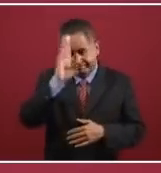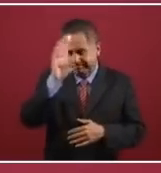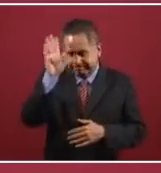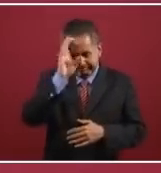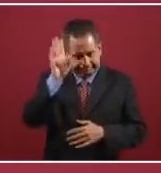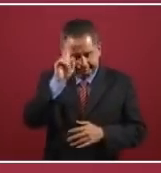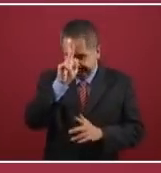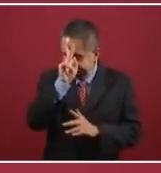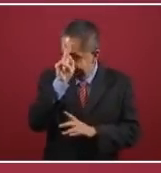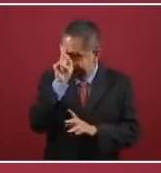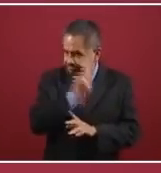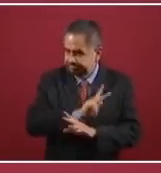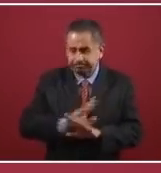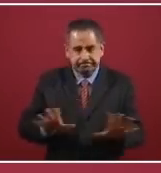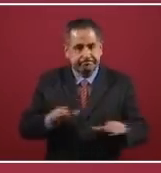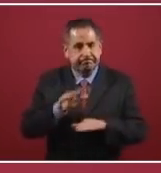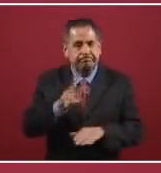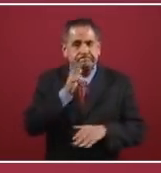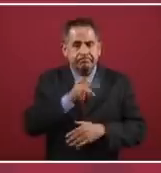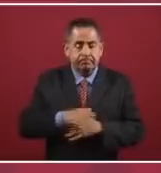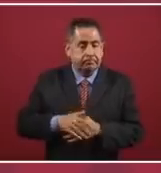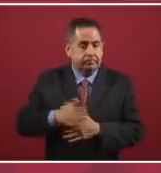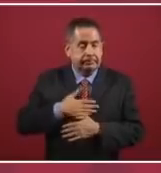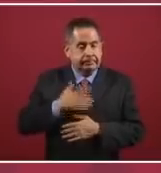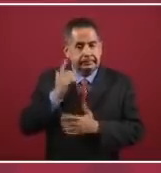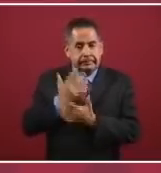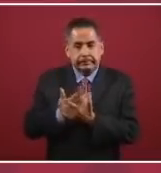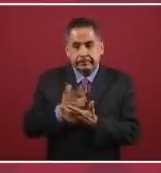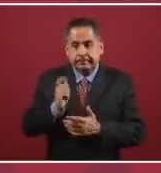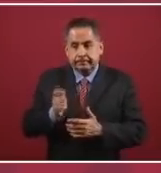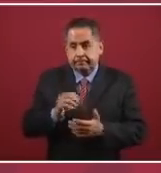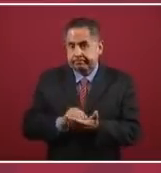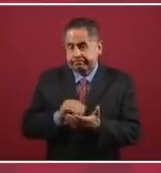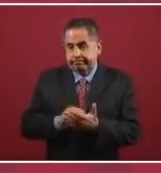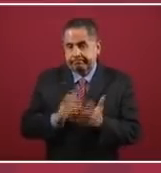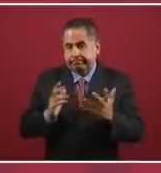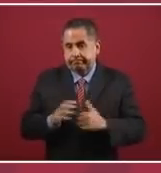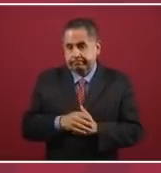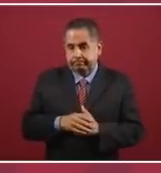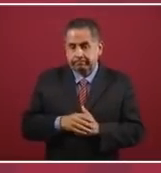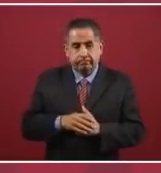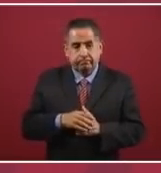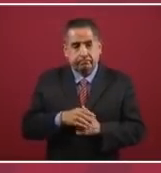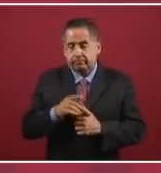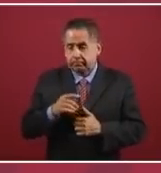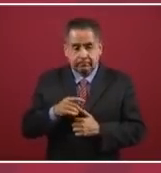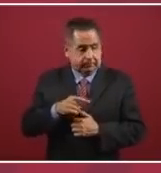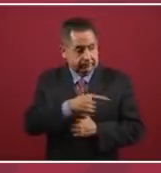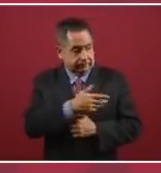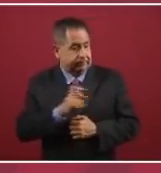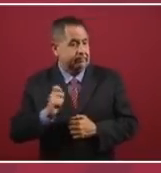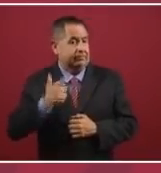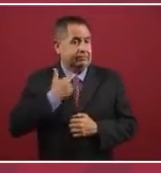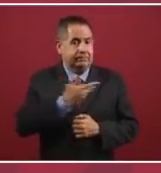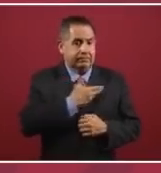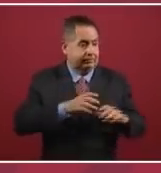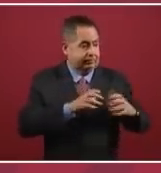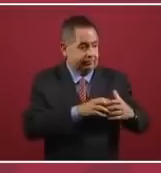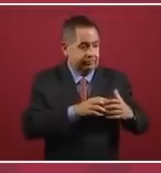barbaridad. Yo estoy esperando, la verdad, todavía las disculpas